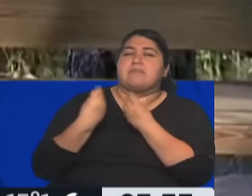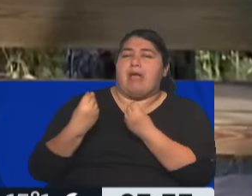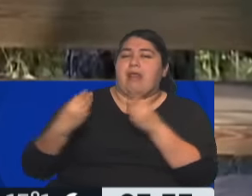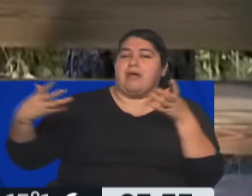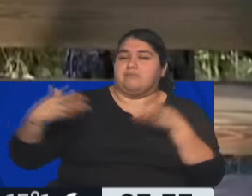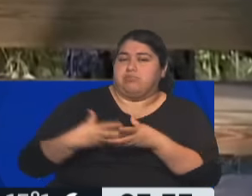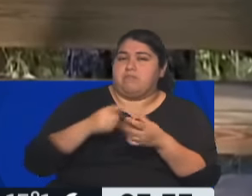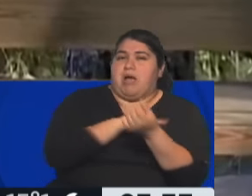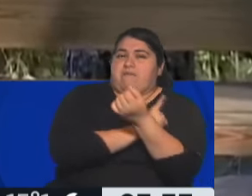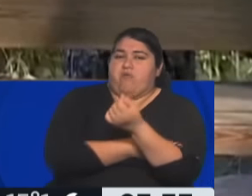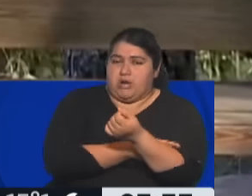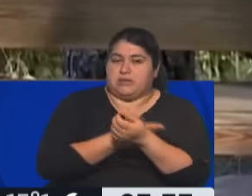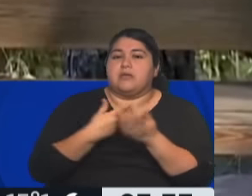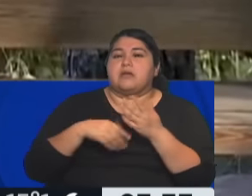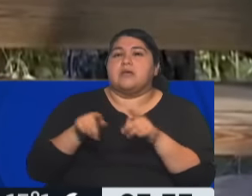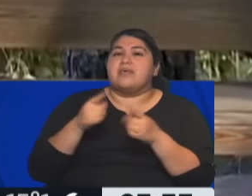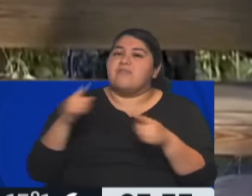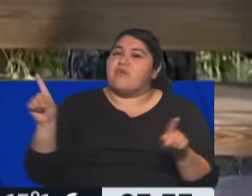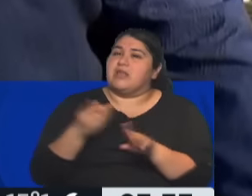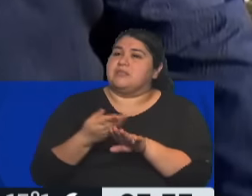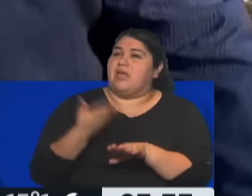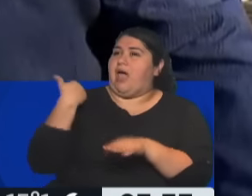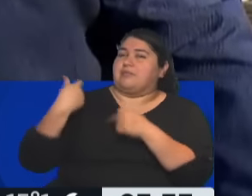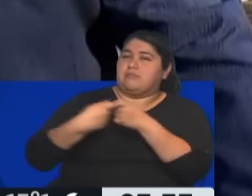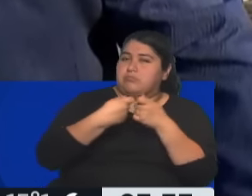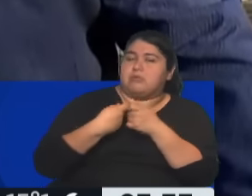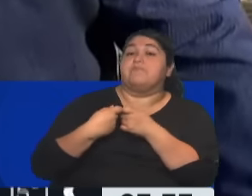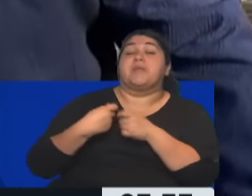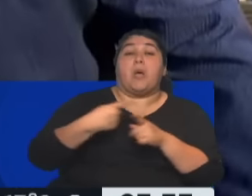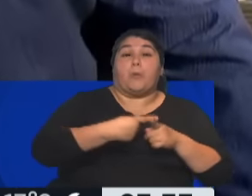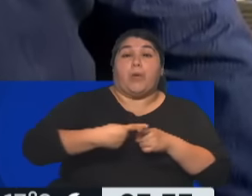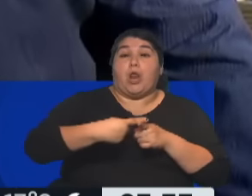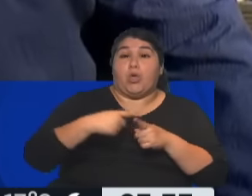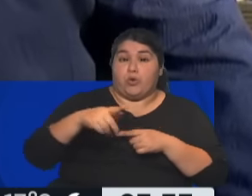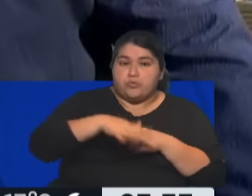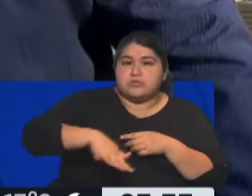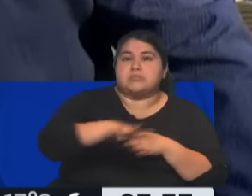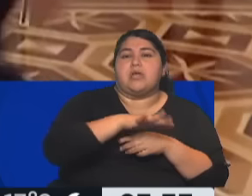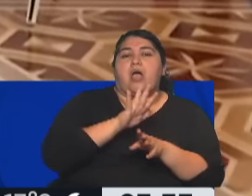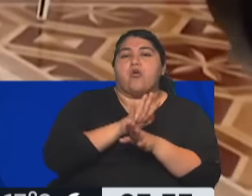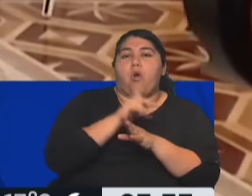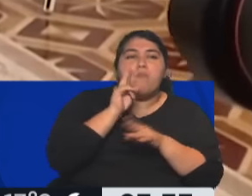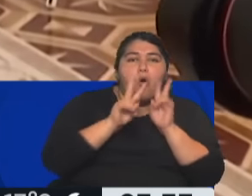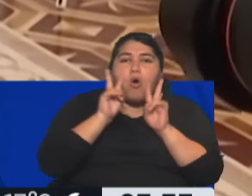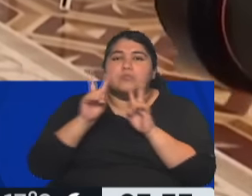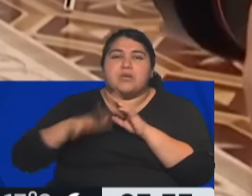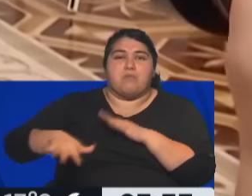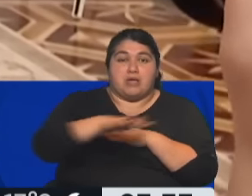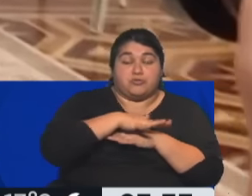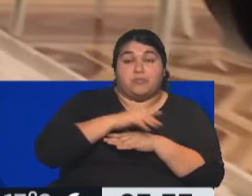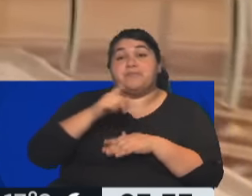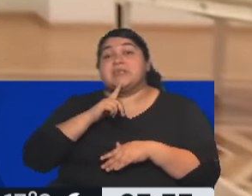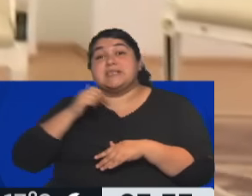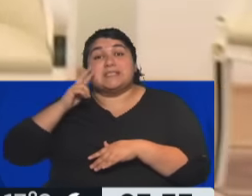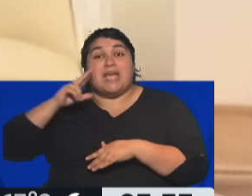su posición son anteriores a la guerra. Con Bielorrusia, que funciona como un satélite de Moscú. Con Siria, que le permite